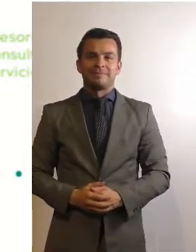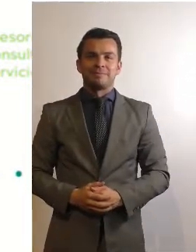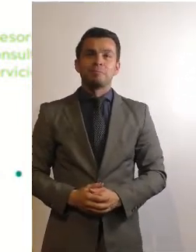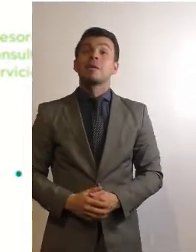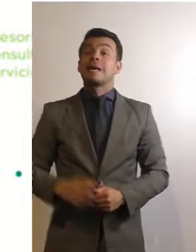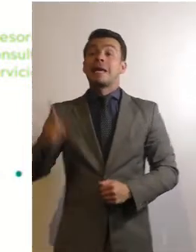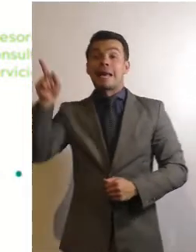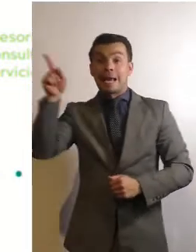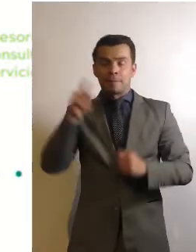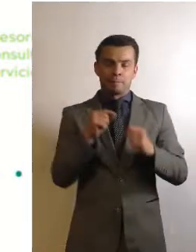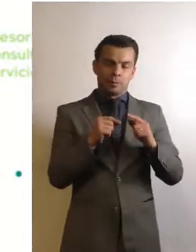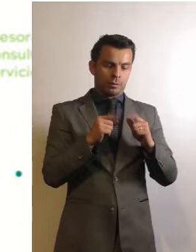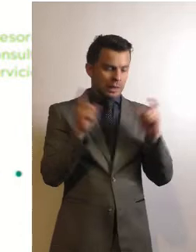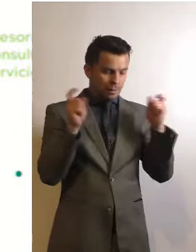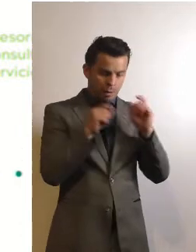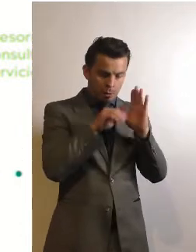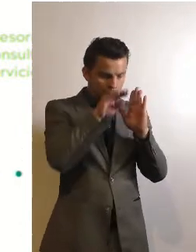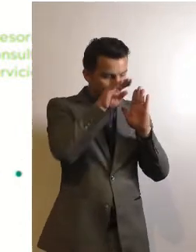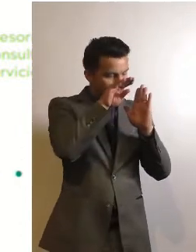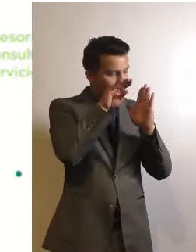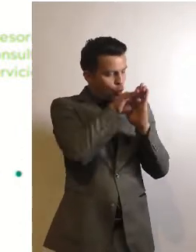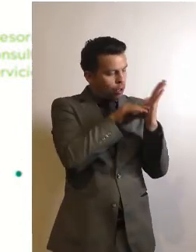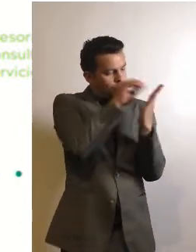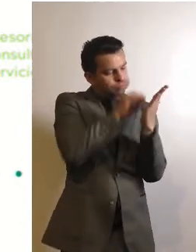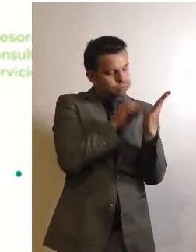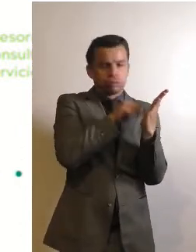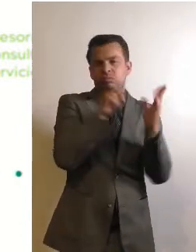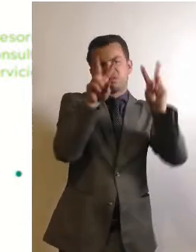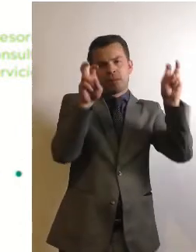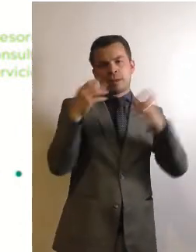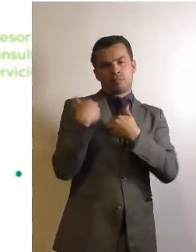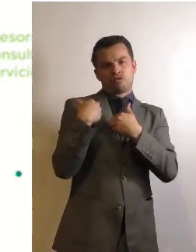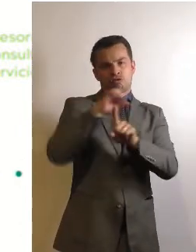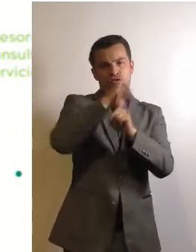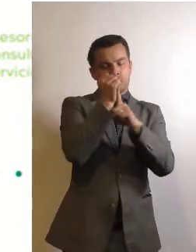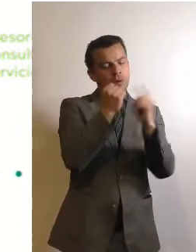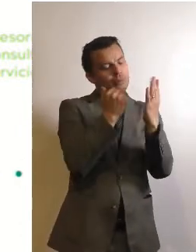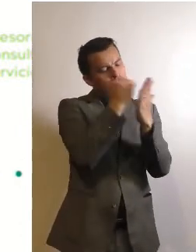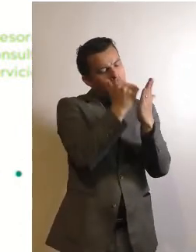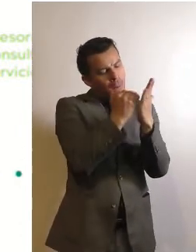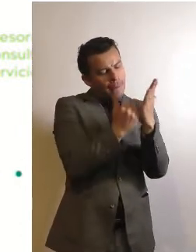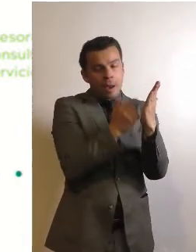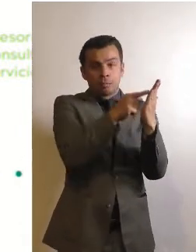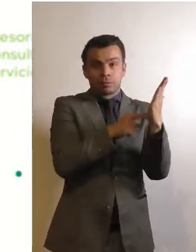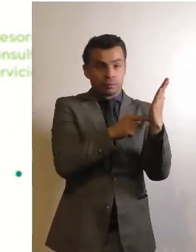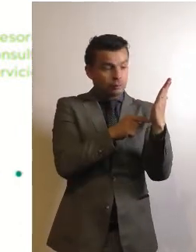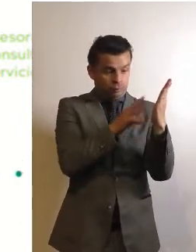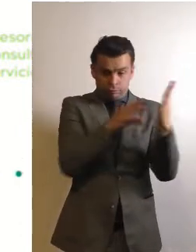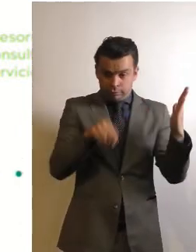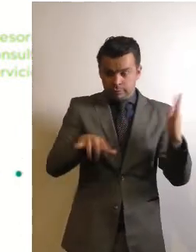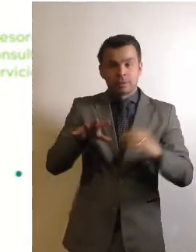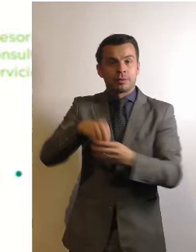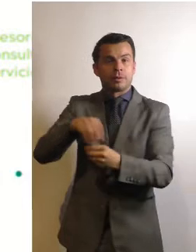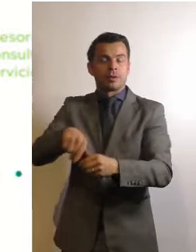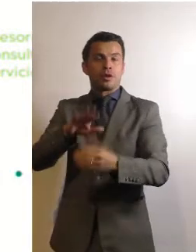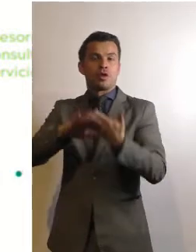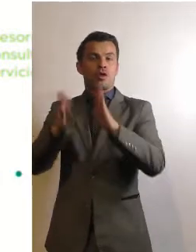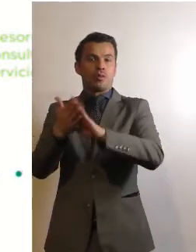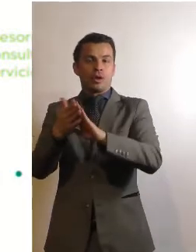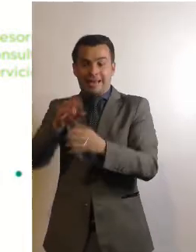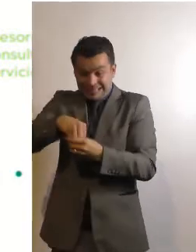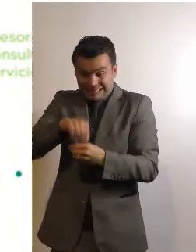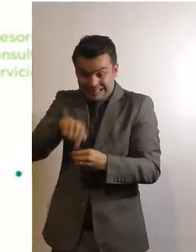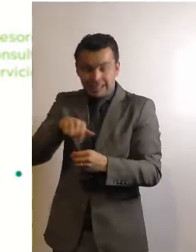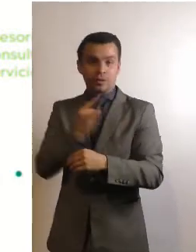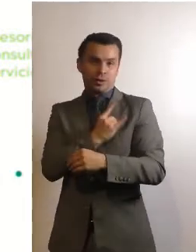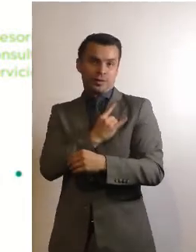política de responsabilidad social que abarca nuestra comunidad interna y la comunidad